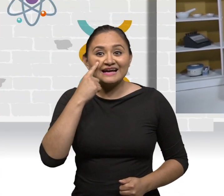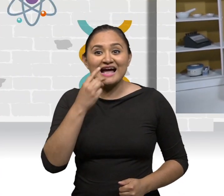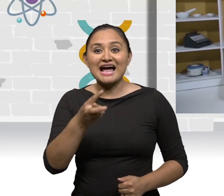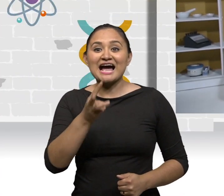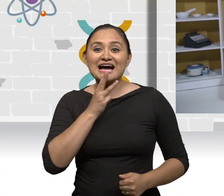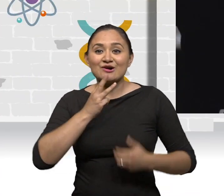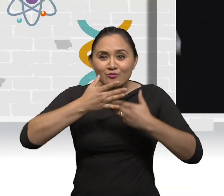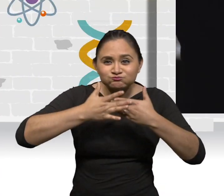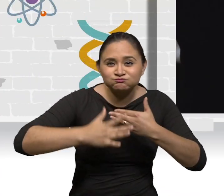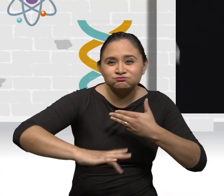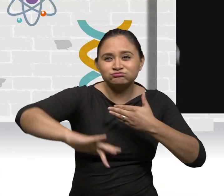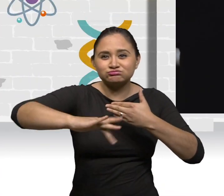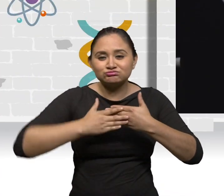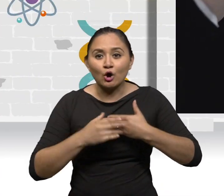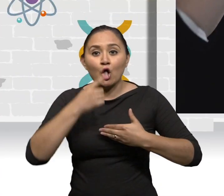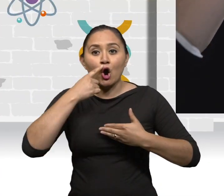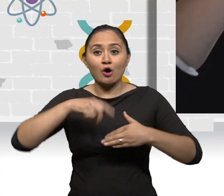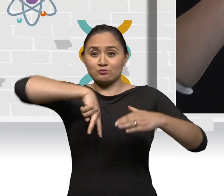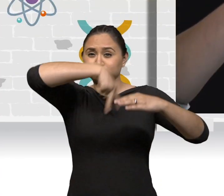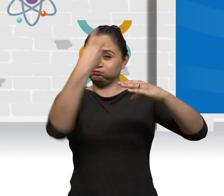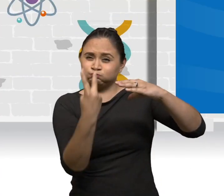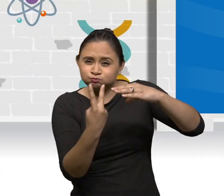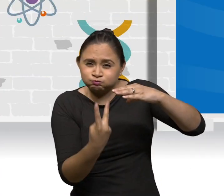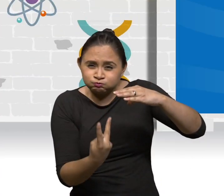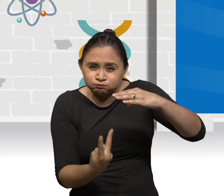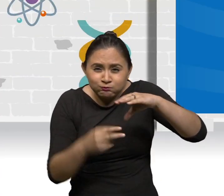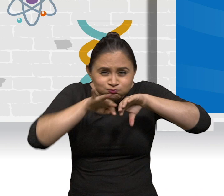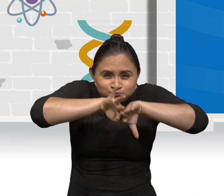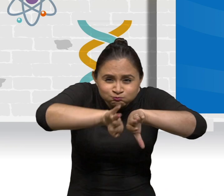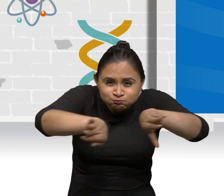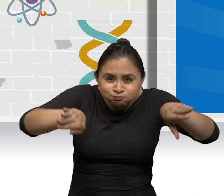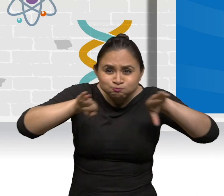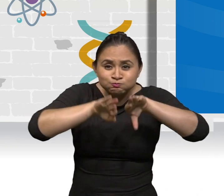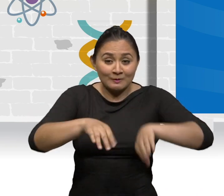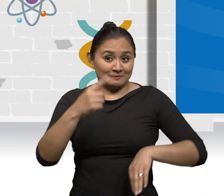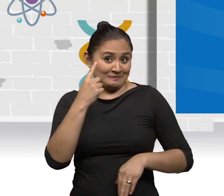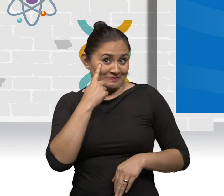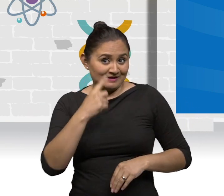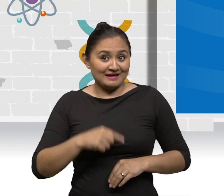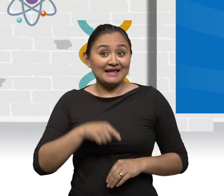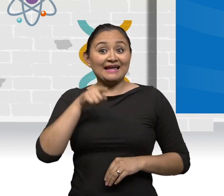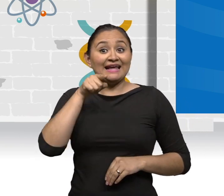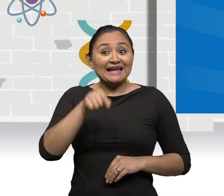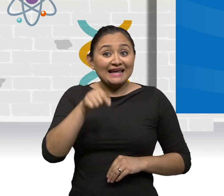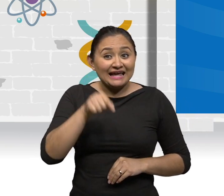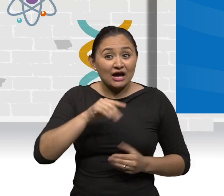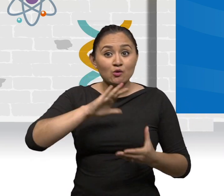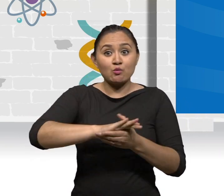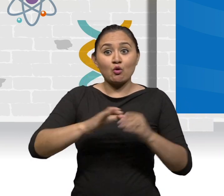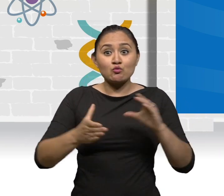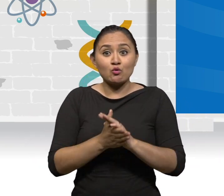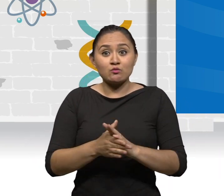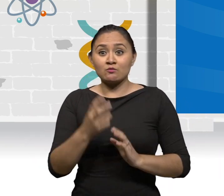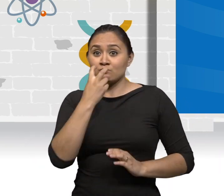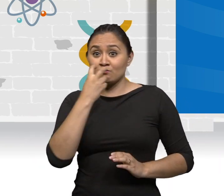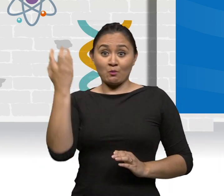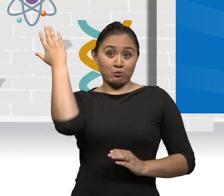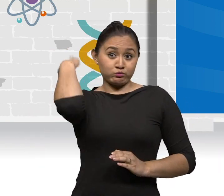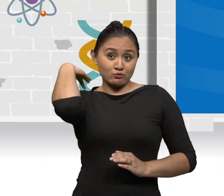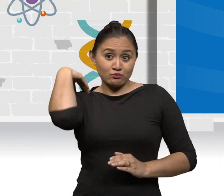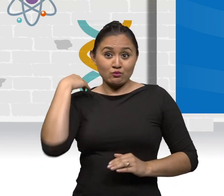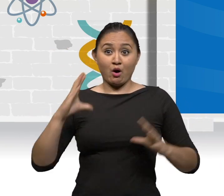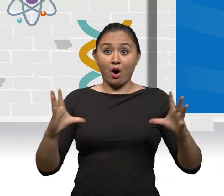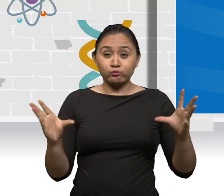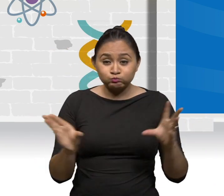¿Has visto cómo se sumergen los buzos en el océano? ¿Sabes que el volumen de aire de sus pulmones se comprime